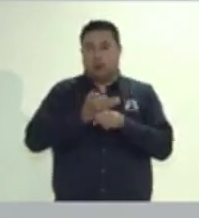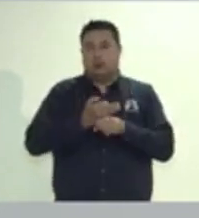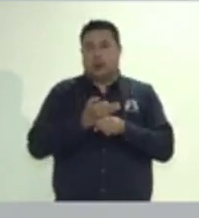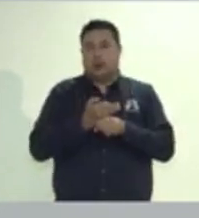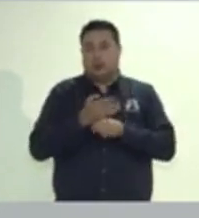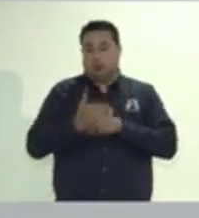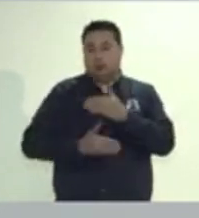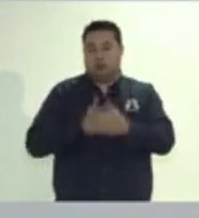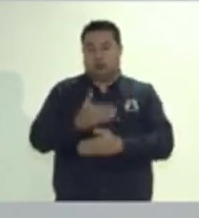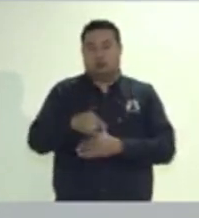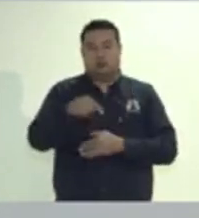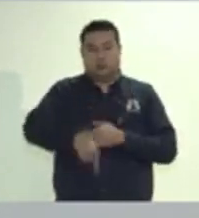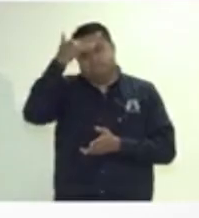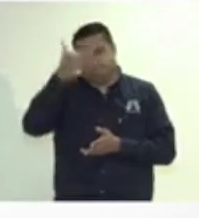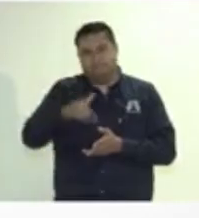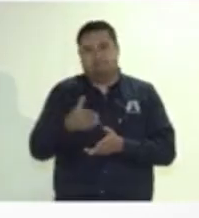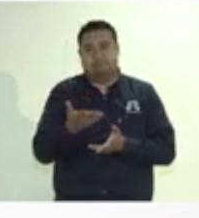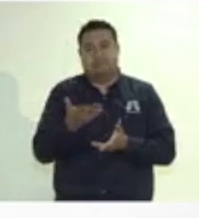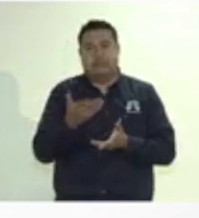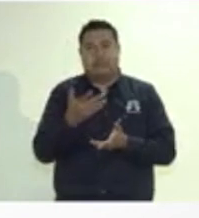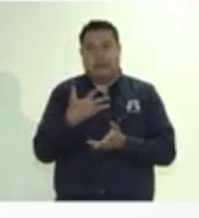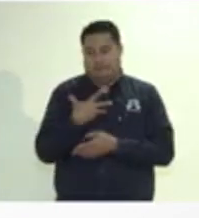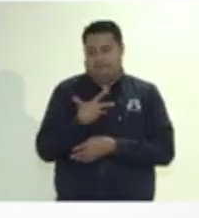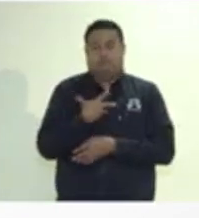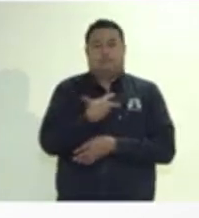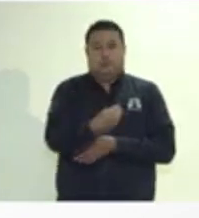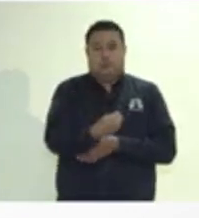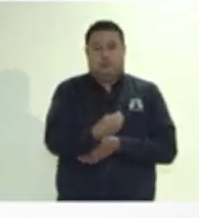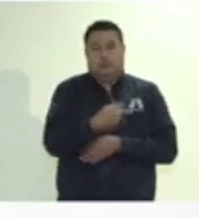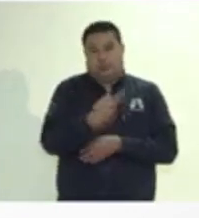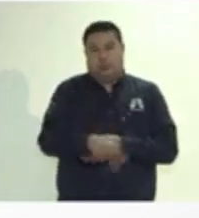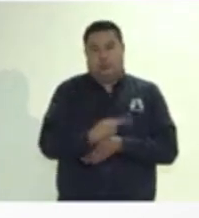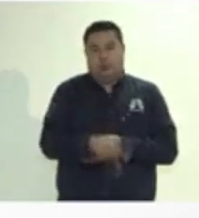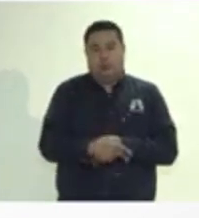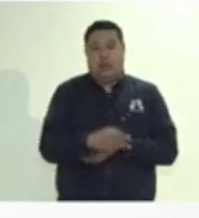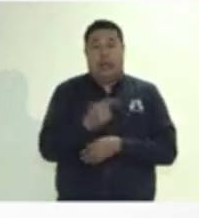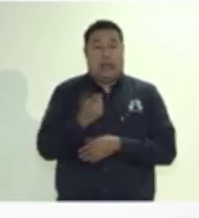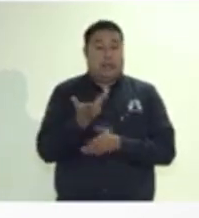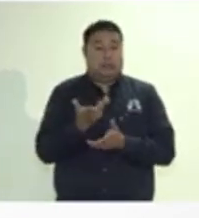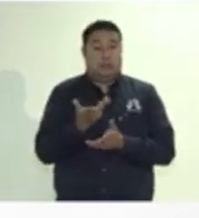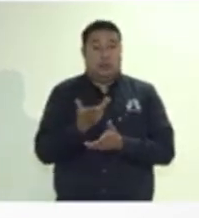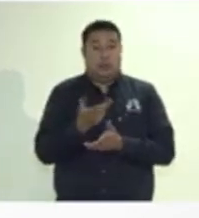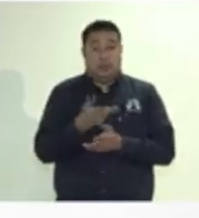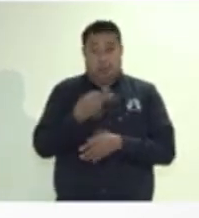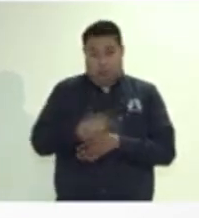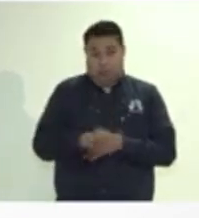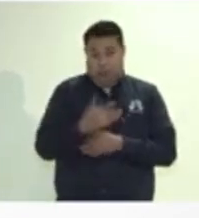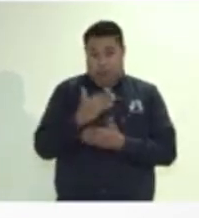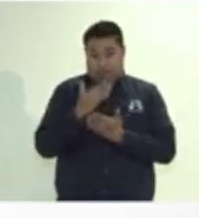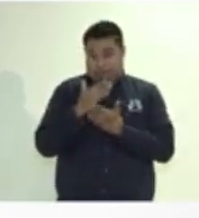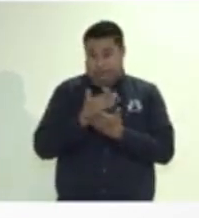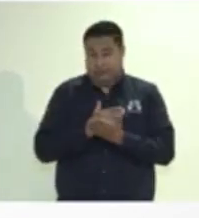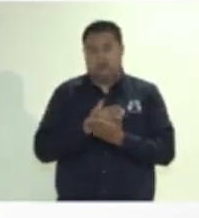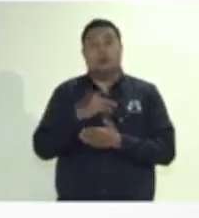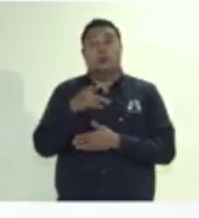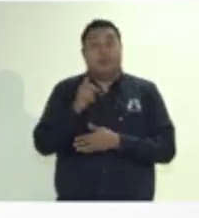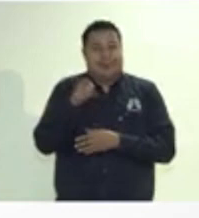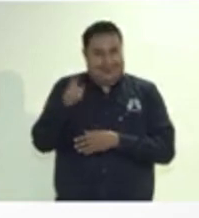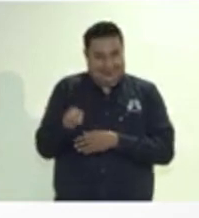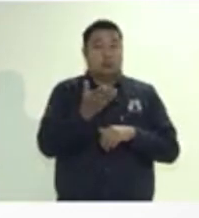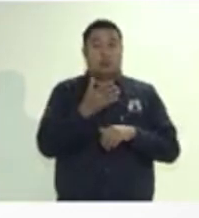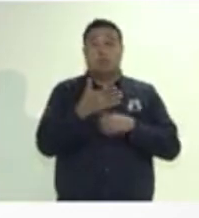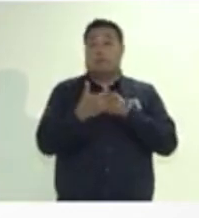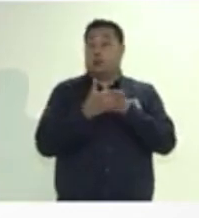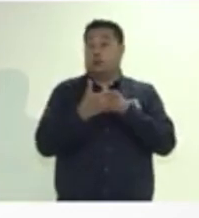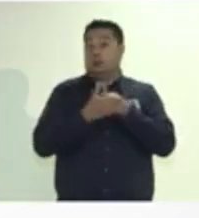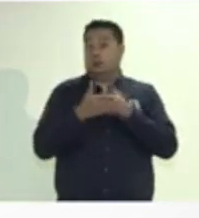185 en la huasteca por otra parte dio a conocer las condiciones que el comité estatal de seguridad en salud establece